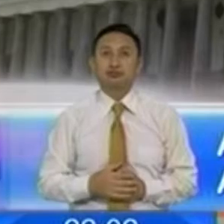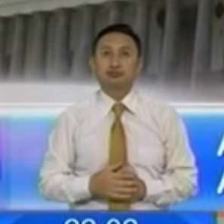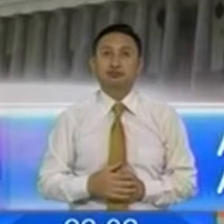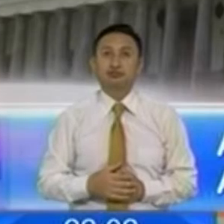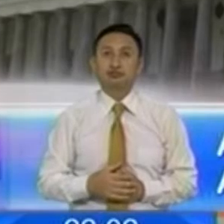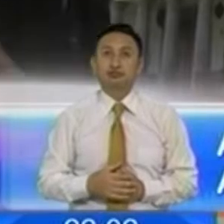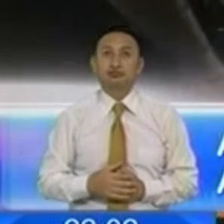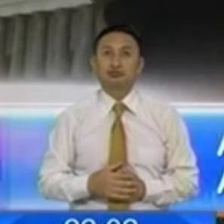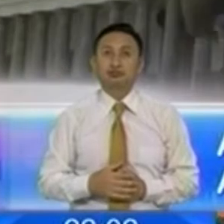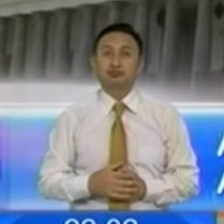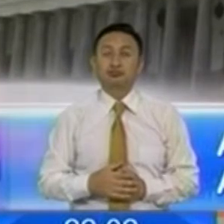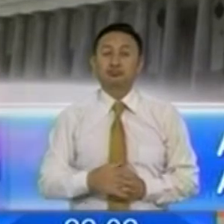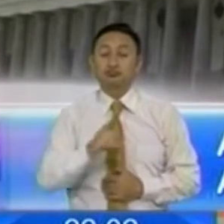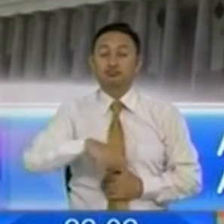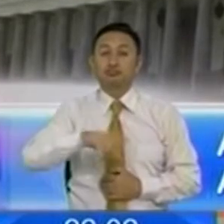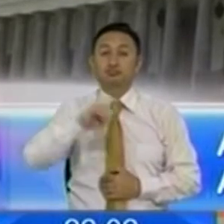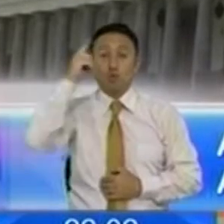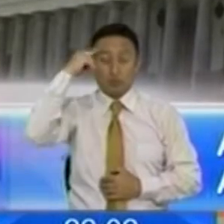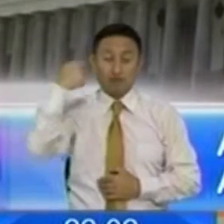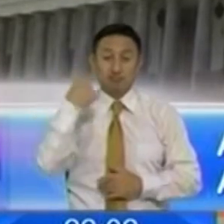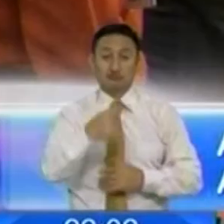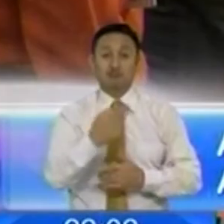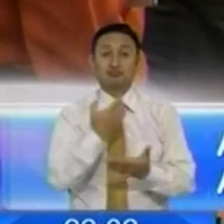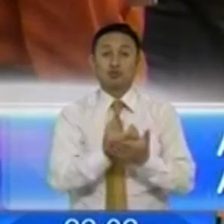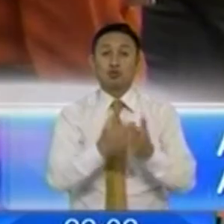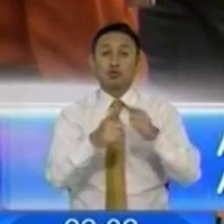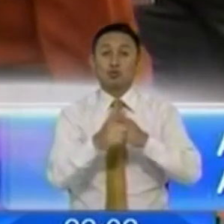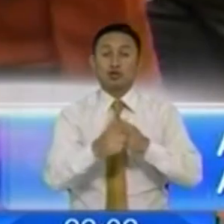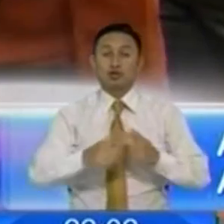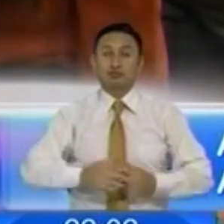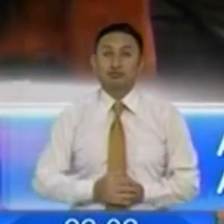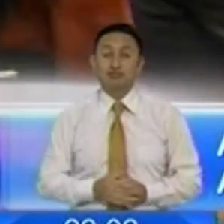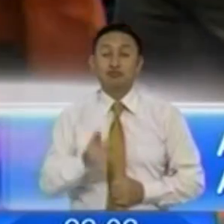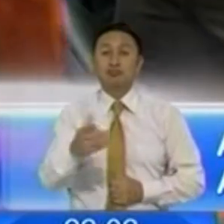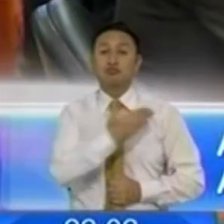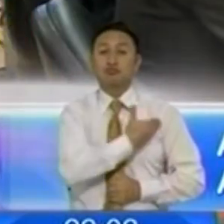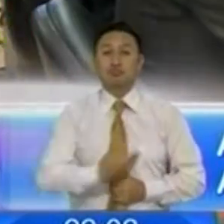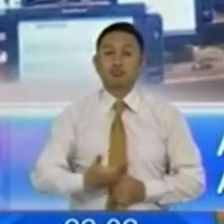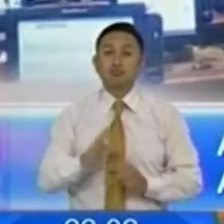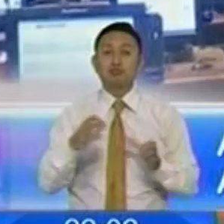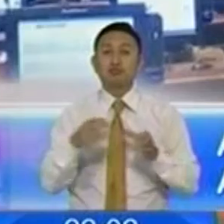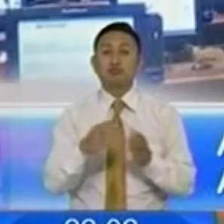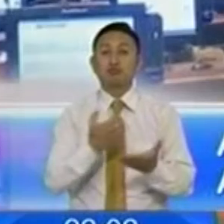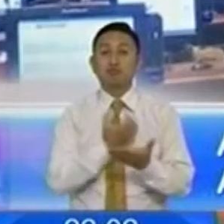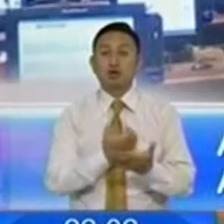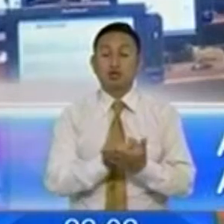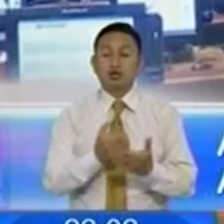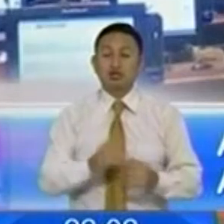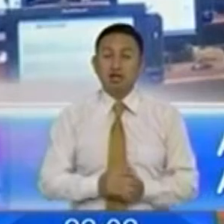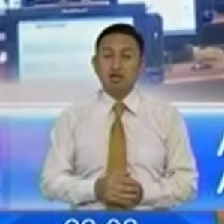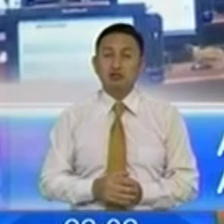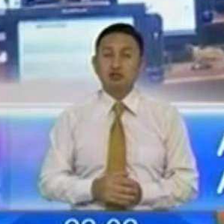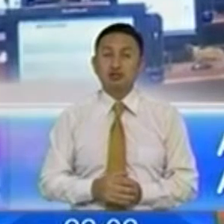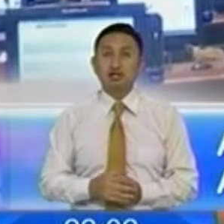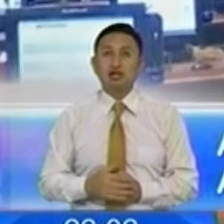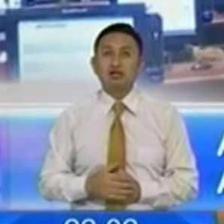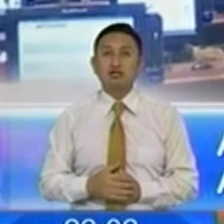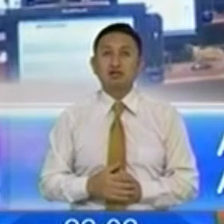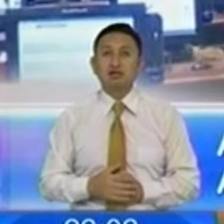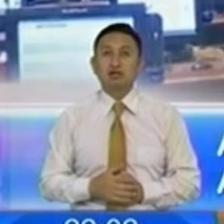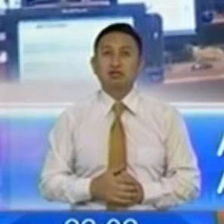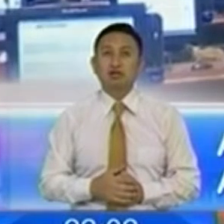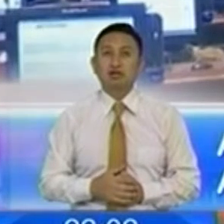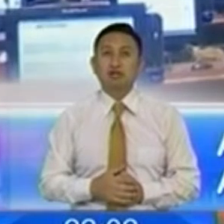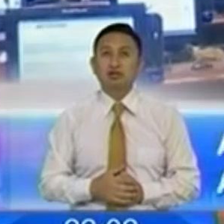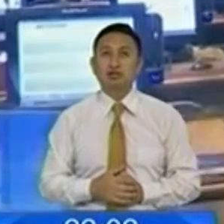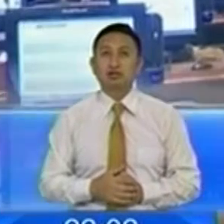por el Ejecutivo con carácter de económico urgente. El presidente de la Comisión de Régimen Económico, Daniel Mendoza, fue el primero en intervenir. En